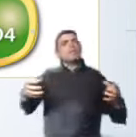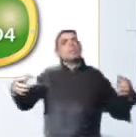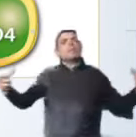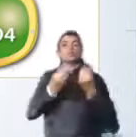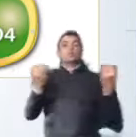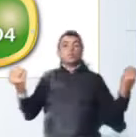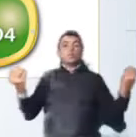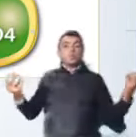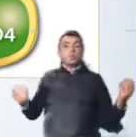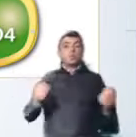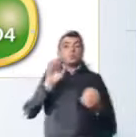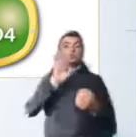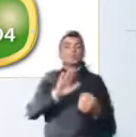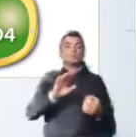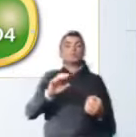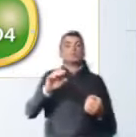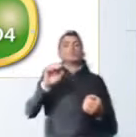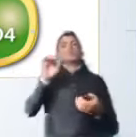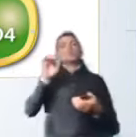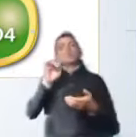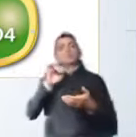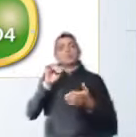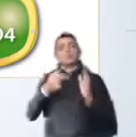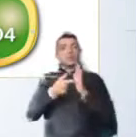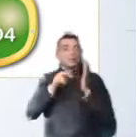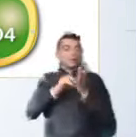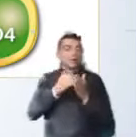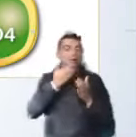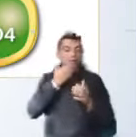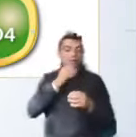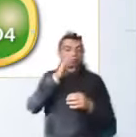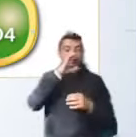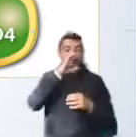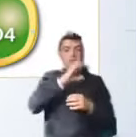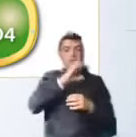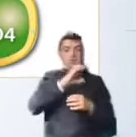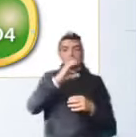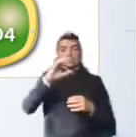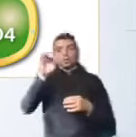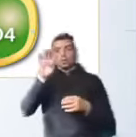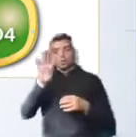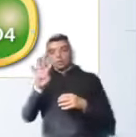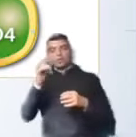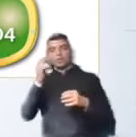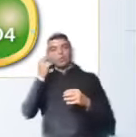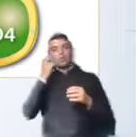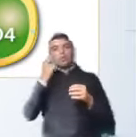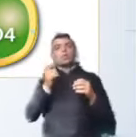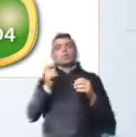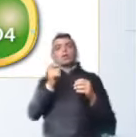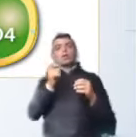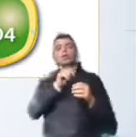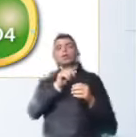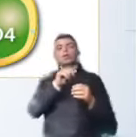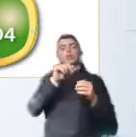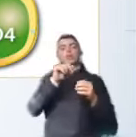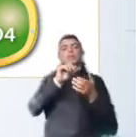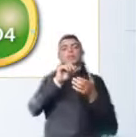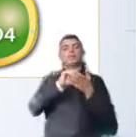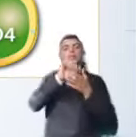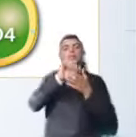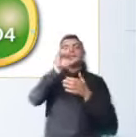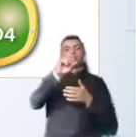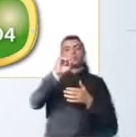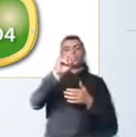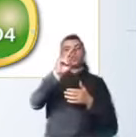de esa circunferencia que dice CD4. Eso es una célula de defensa, se llama linfocito helper o ayudador. Es